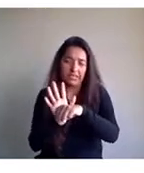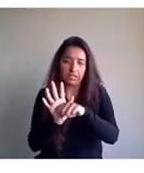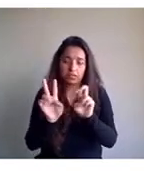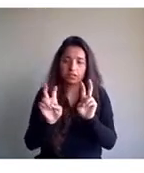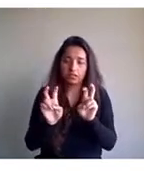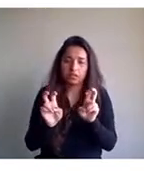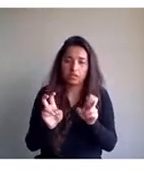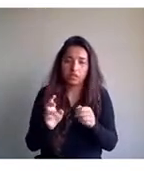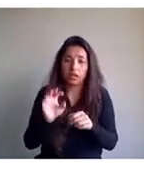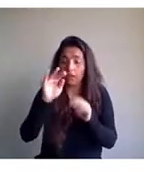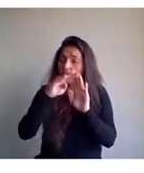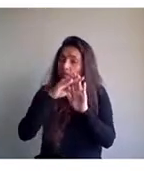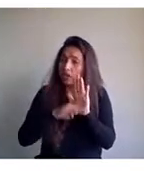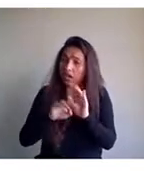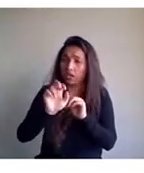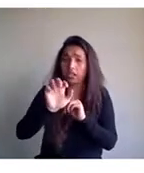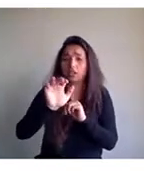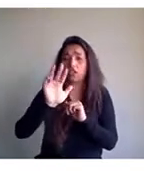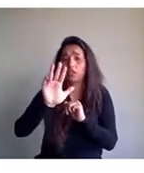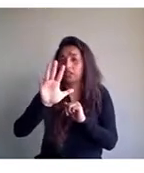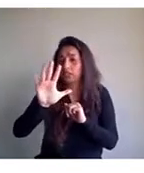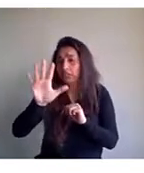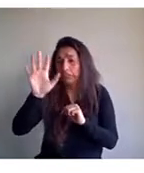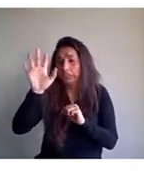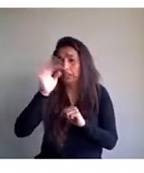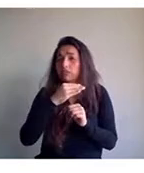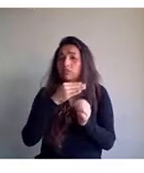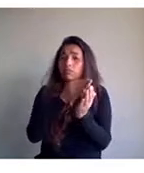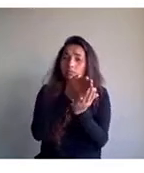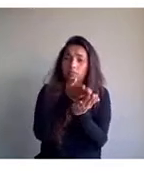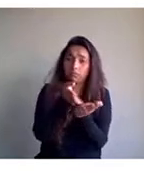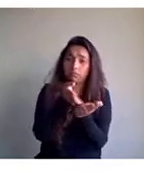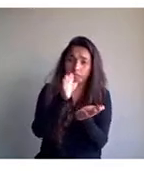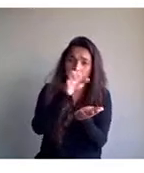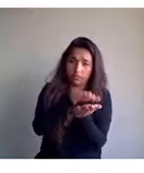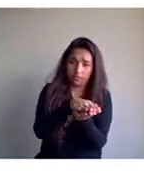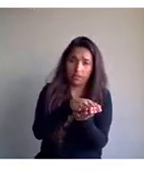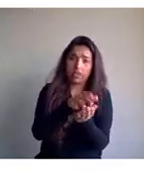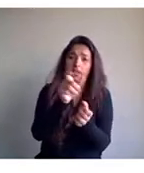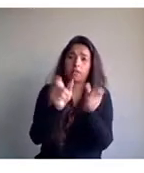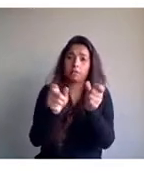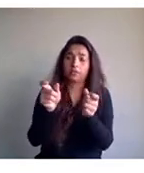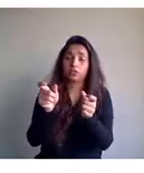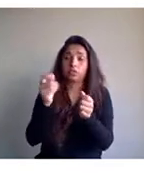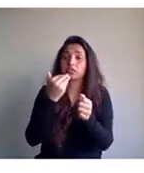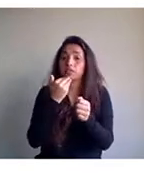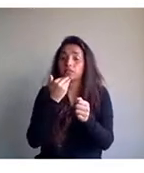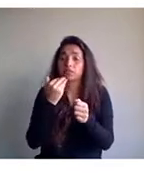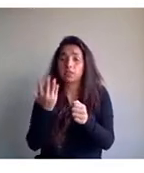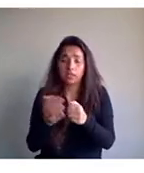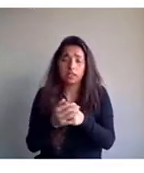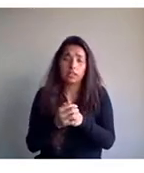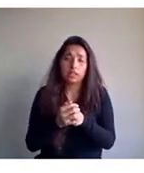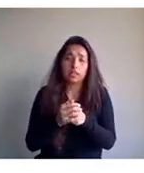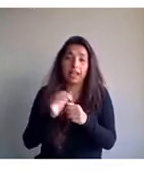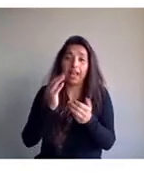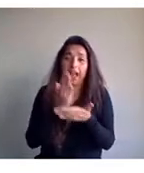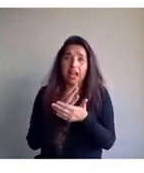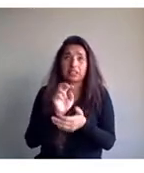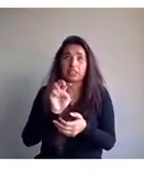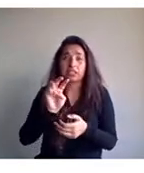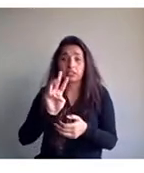95 fallecidos 582 personas con discapacidad recuperadas a 39 agosto